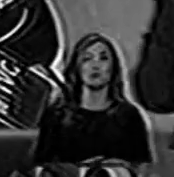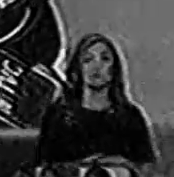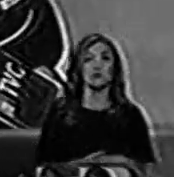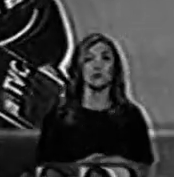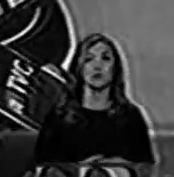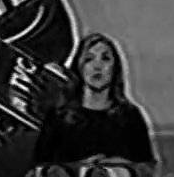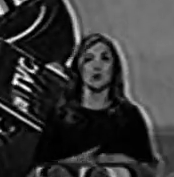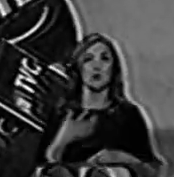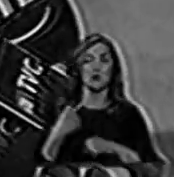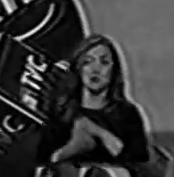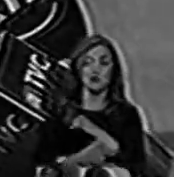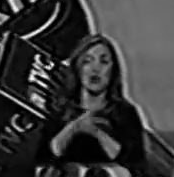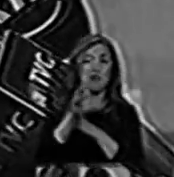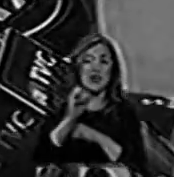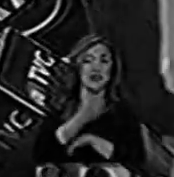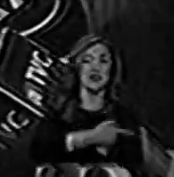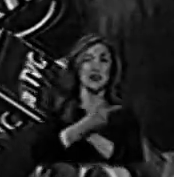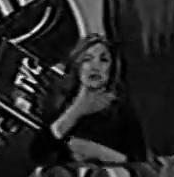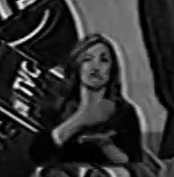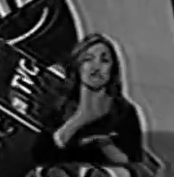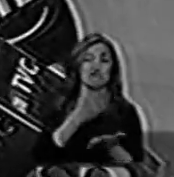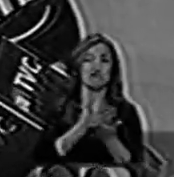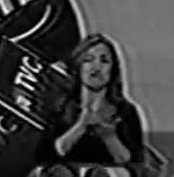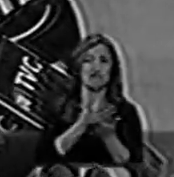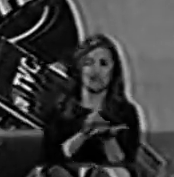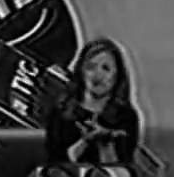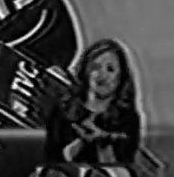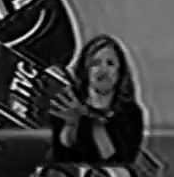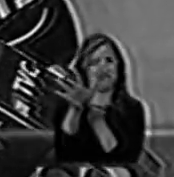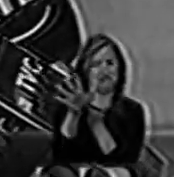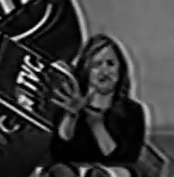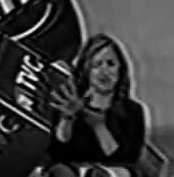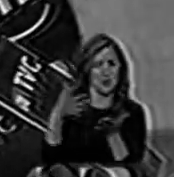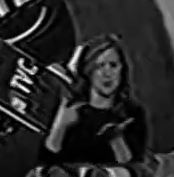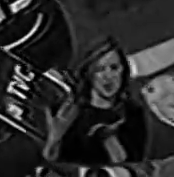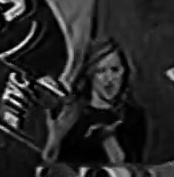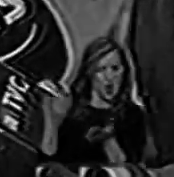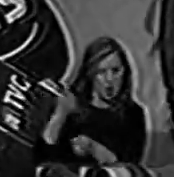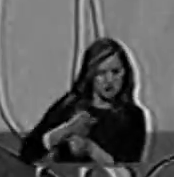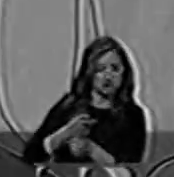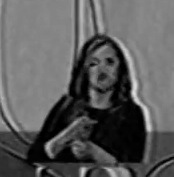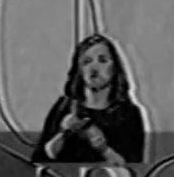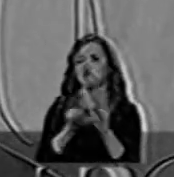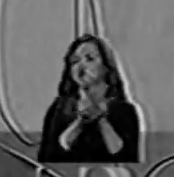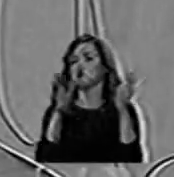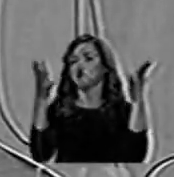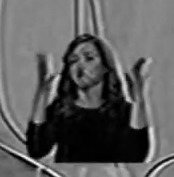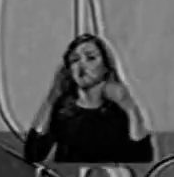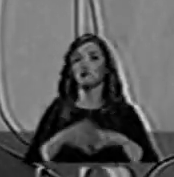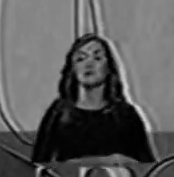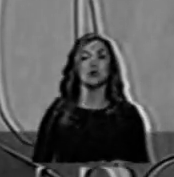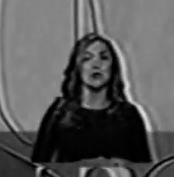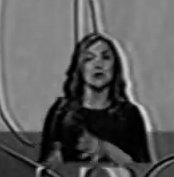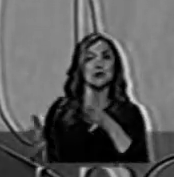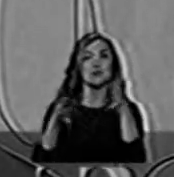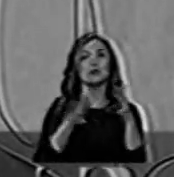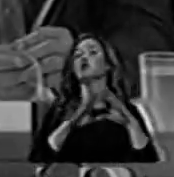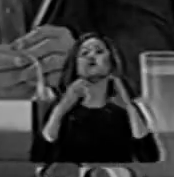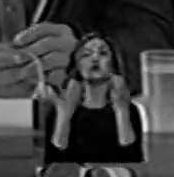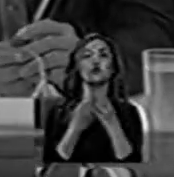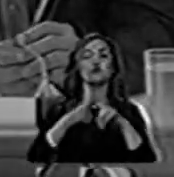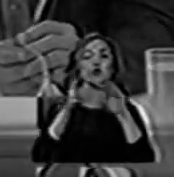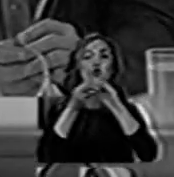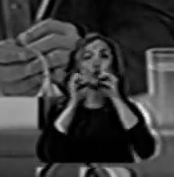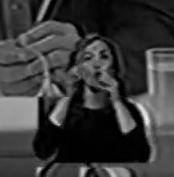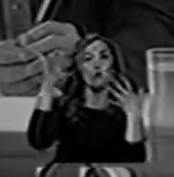30 días, pero forzar una destitución es una cosa descabellada que no está contemplada en la ley. La comisión multipartidista que analiza